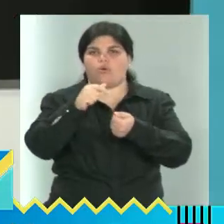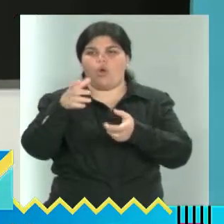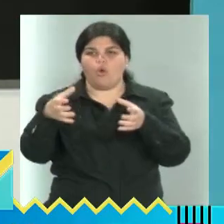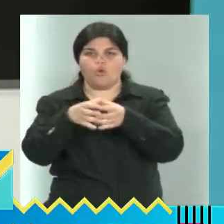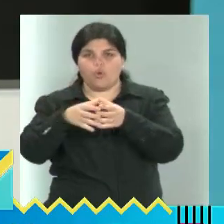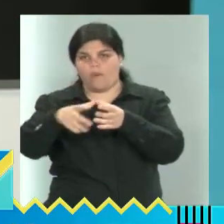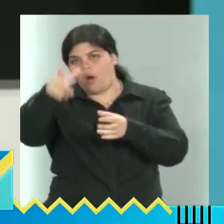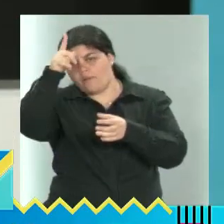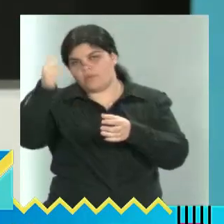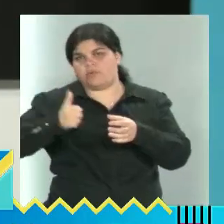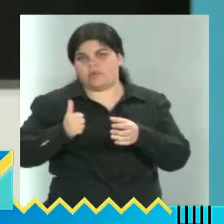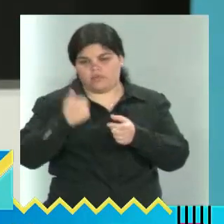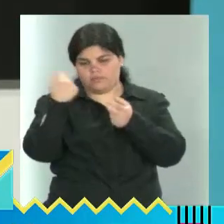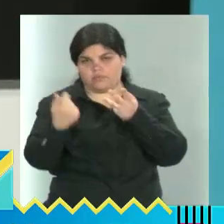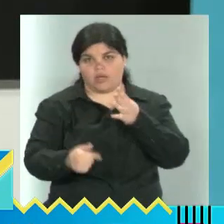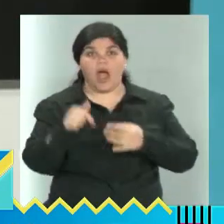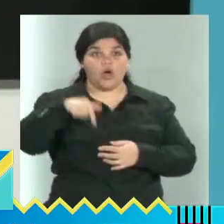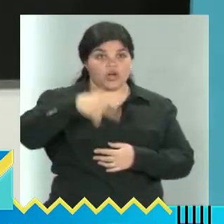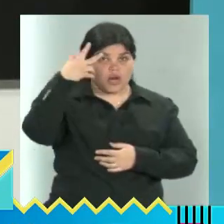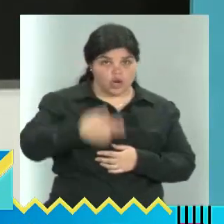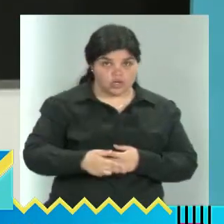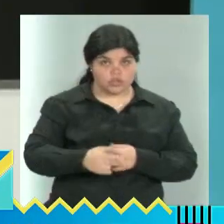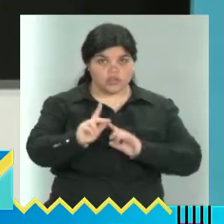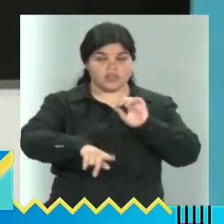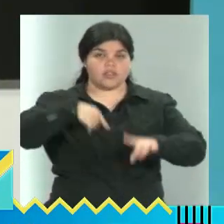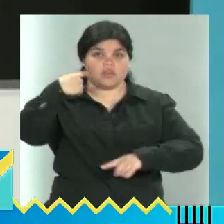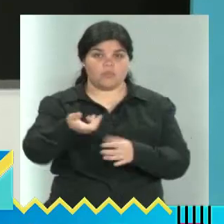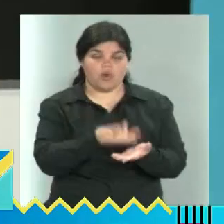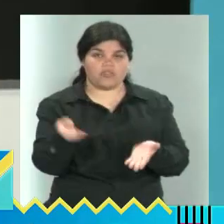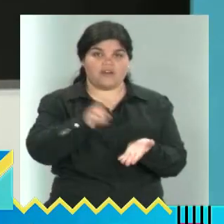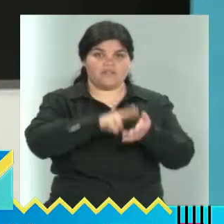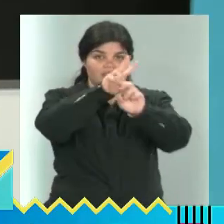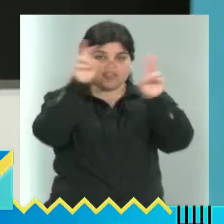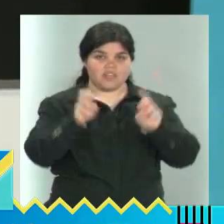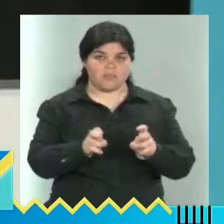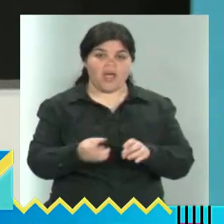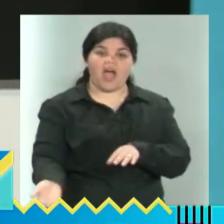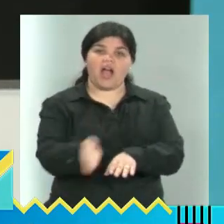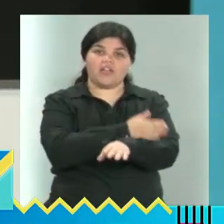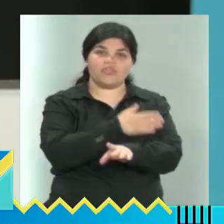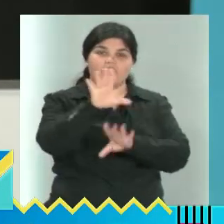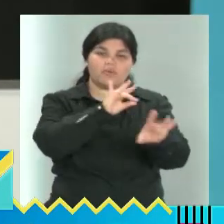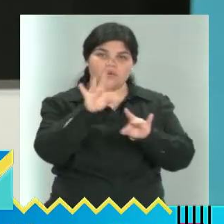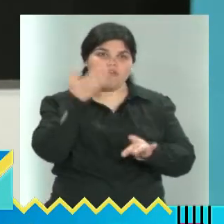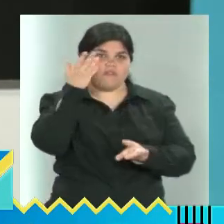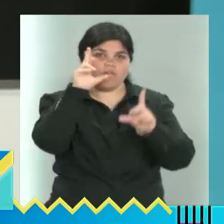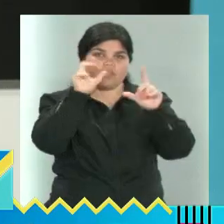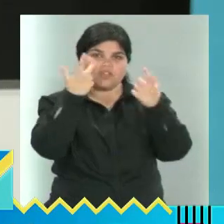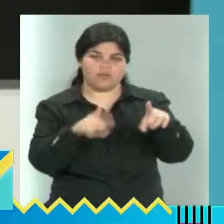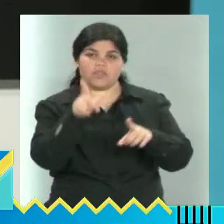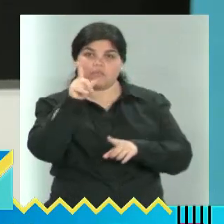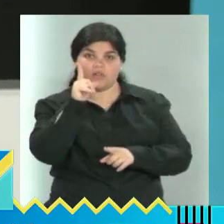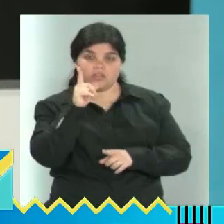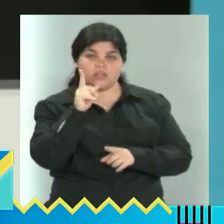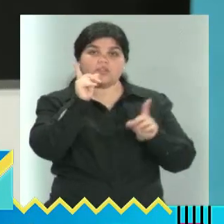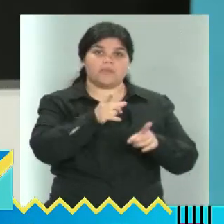pueden estar actuando. Nos vamos a ir a un corte y vamos a retomar este tema. Antes los invito a que participen en nuestras redes sociales. Estamos en Facebook y en Instagram como Distintos